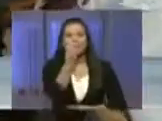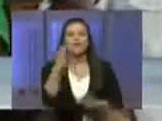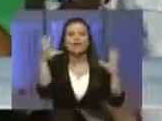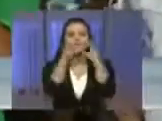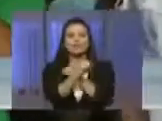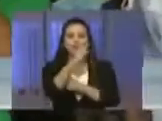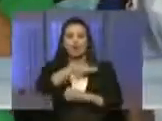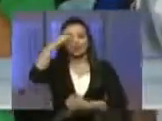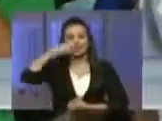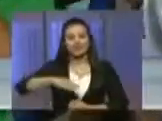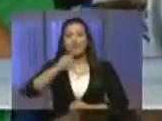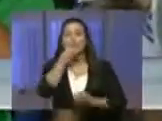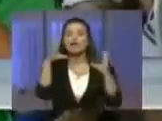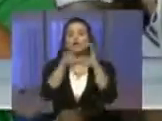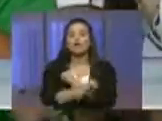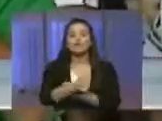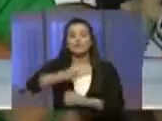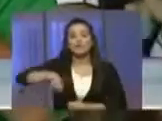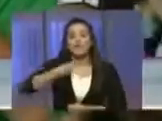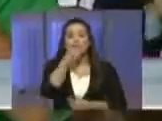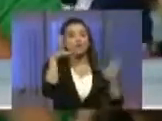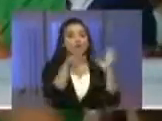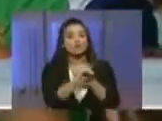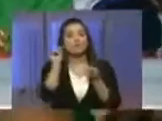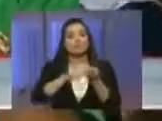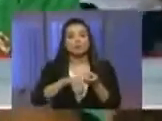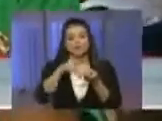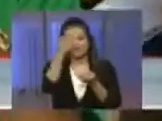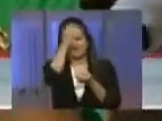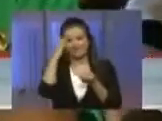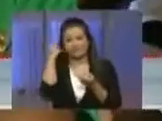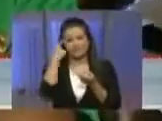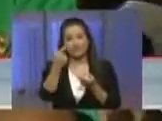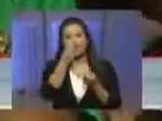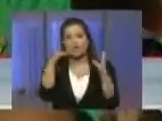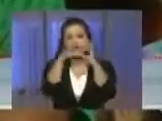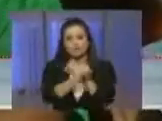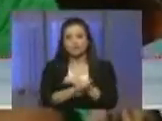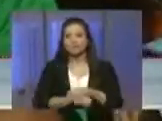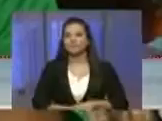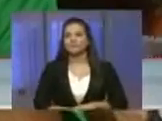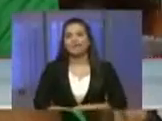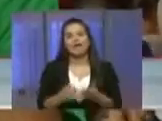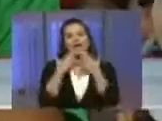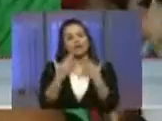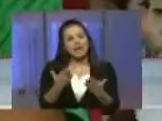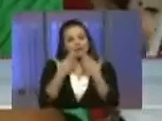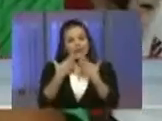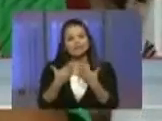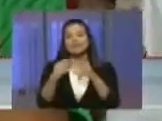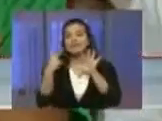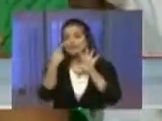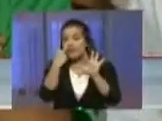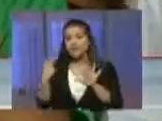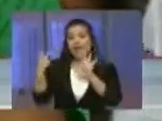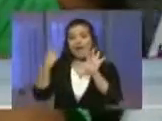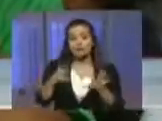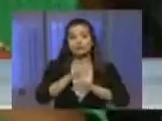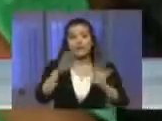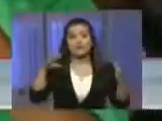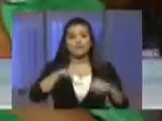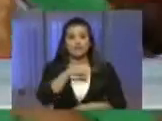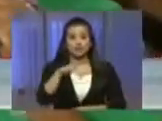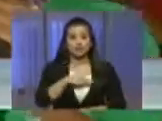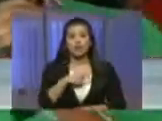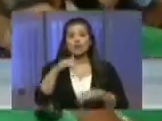noches presidente Buenas noches primera combatiente agradecidos estamos de que estos 7 años de Misión bar nuevo tricolor se celebren aquí